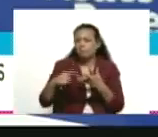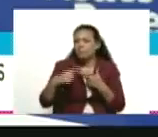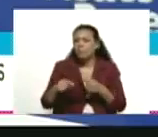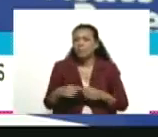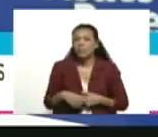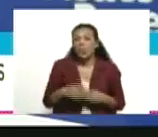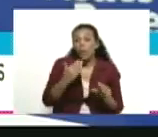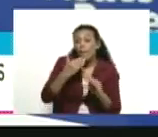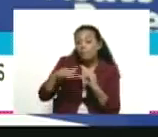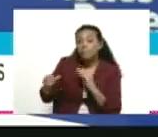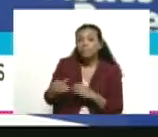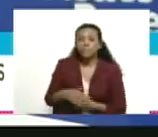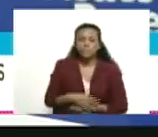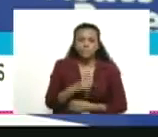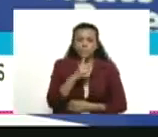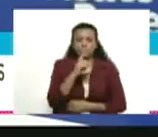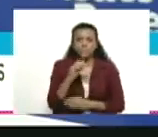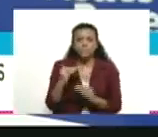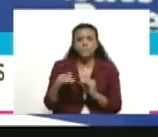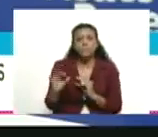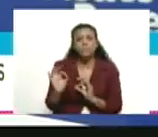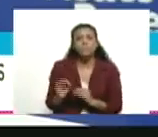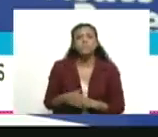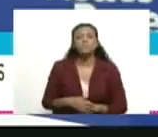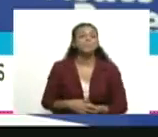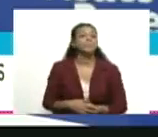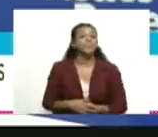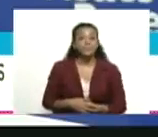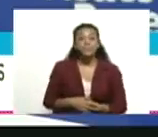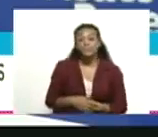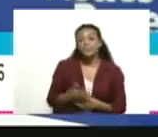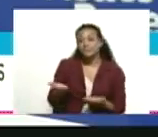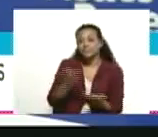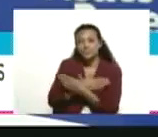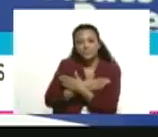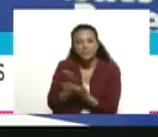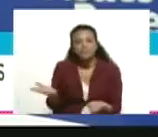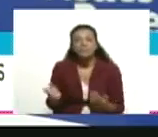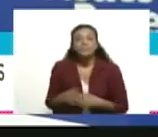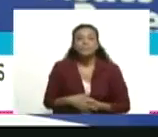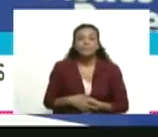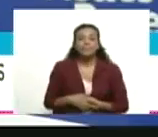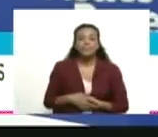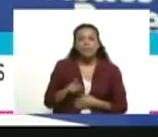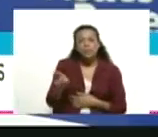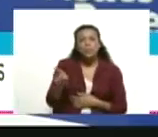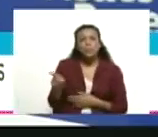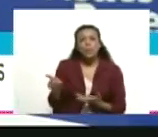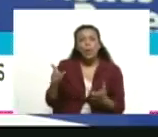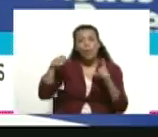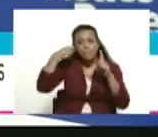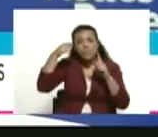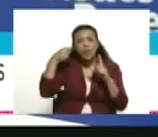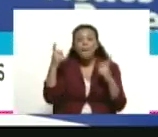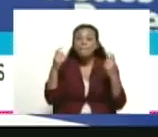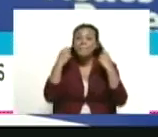te voy a tubiar, ¿ah? ¿Te parece? Adelante, presidente. Te voy a tubiar en un video de la periodista estrella de